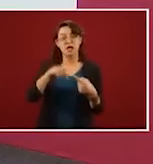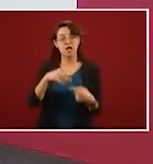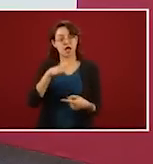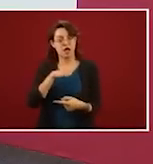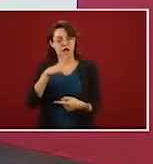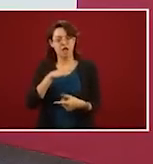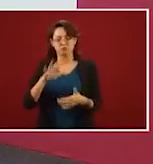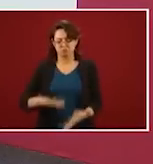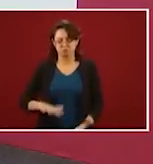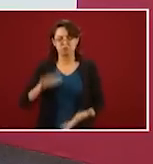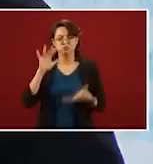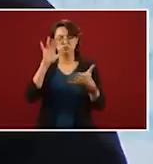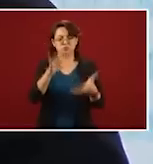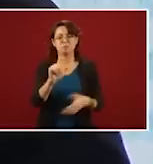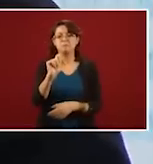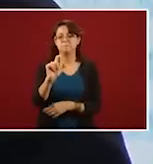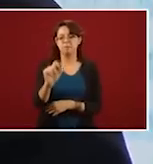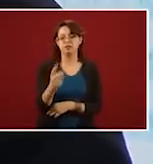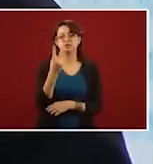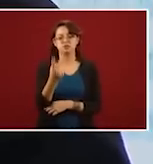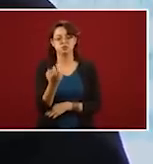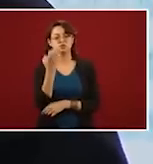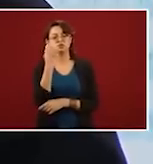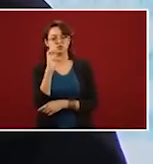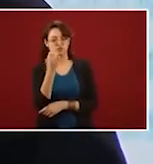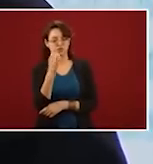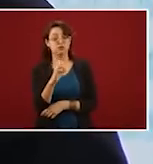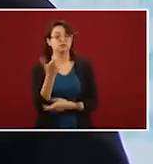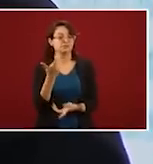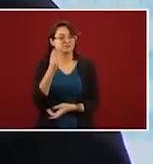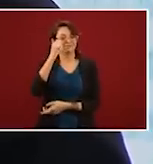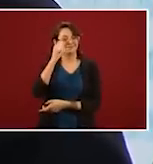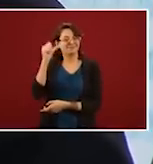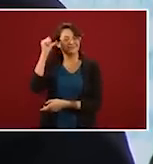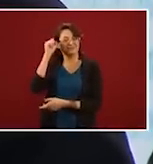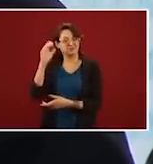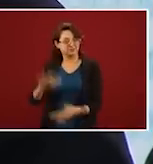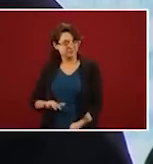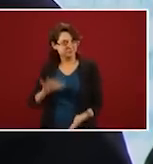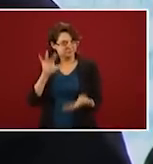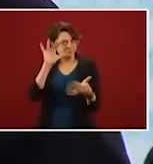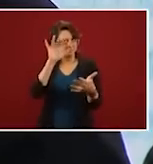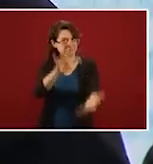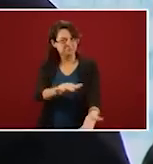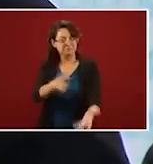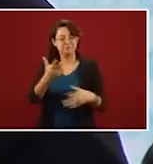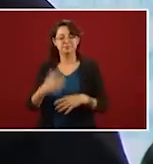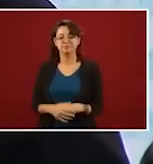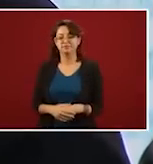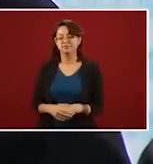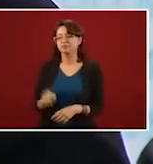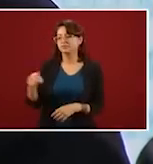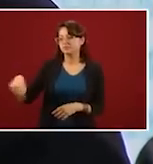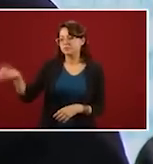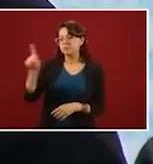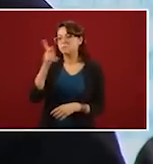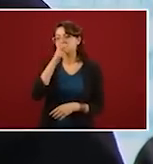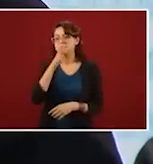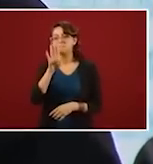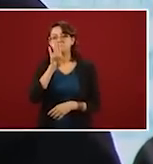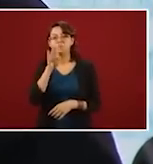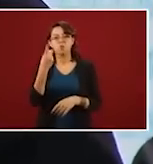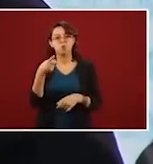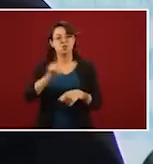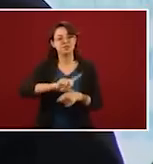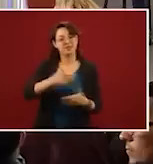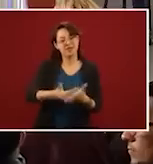se entregarían el 22 de enero, es decir, ayer. Los padres de pacientes anunciaron un día antes